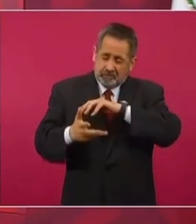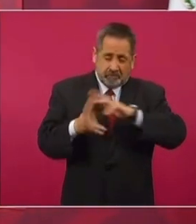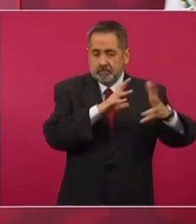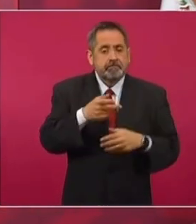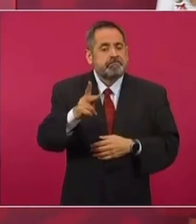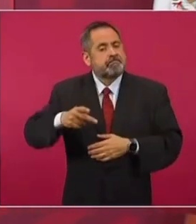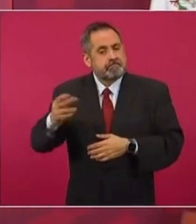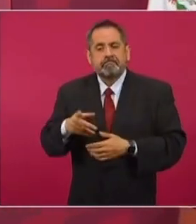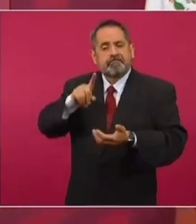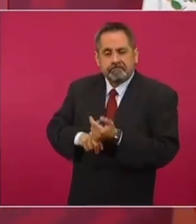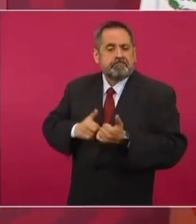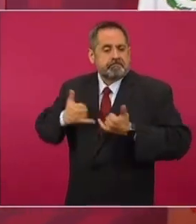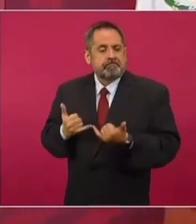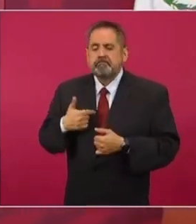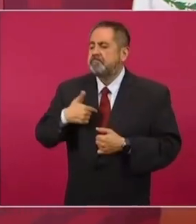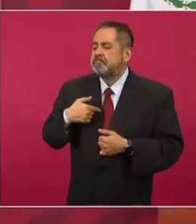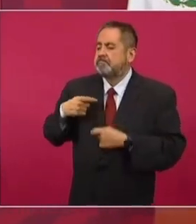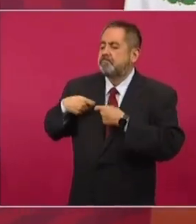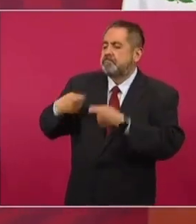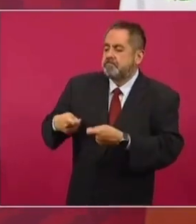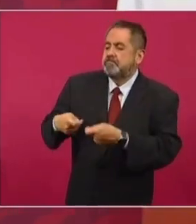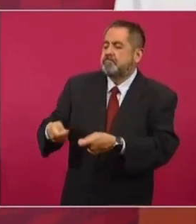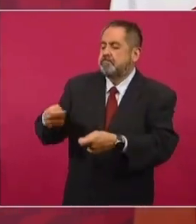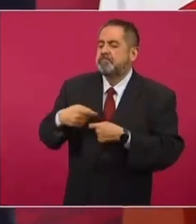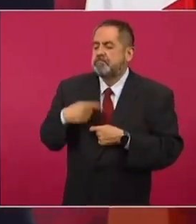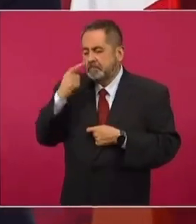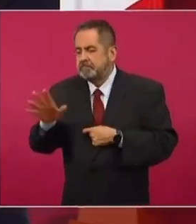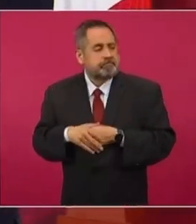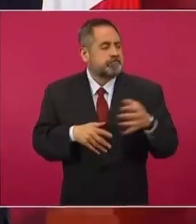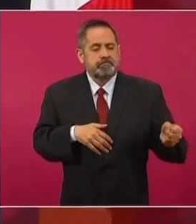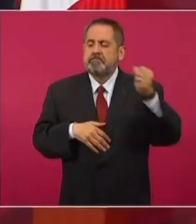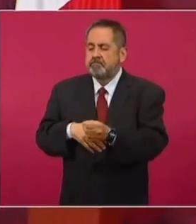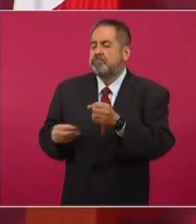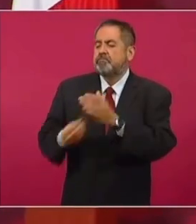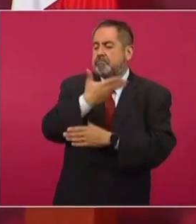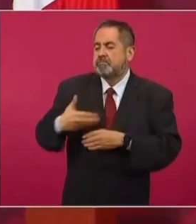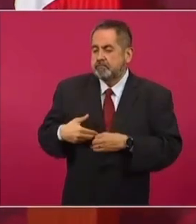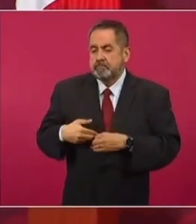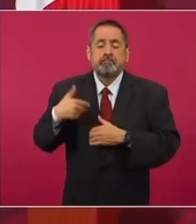prácticas se mantuvieron, ya que el presidente pone al nuevo.